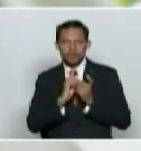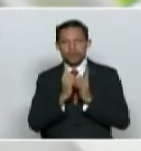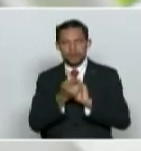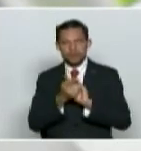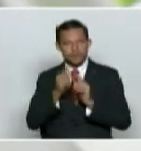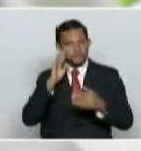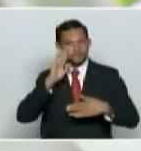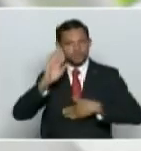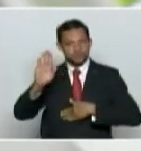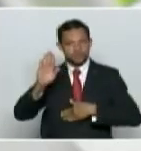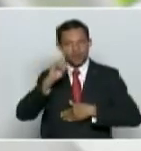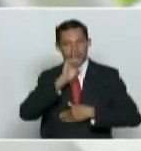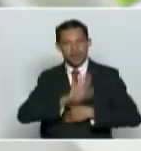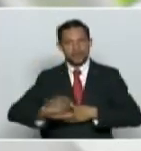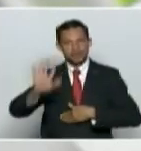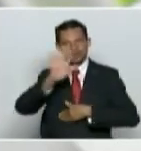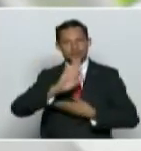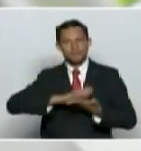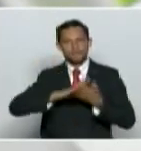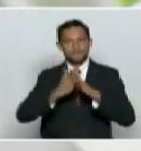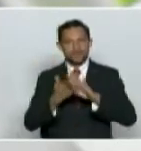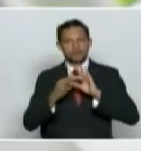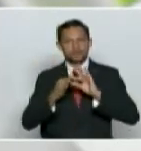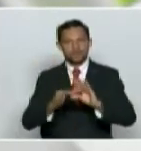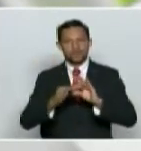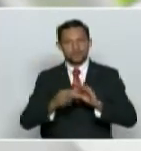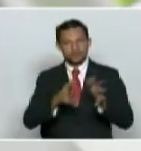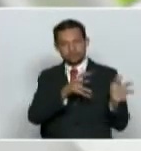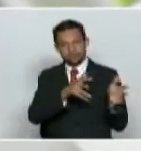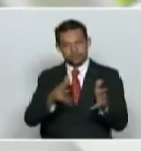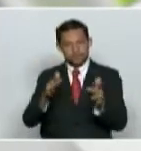Todos por un nuevo país. Paz, equidad, educación.